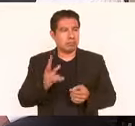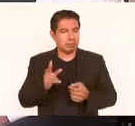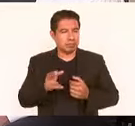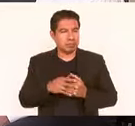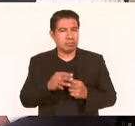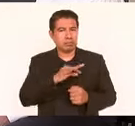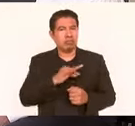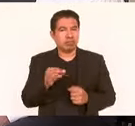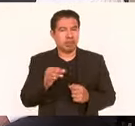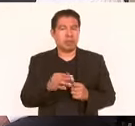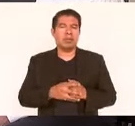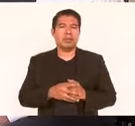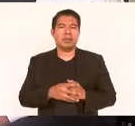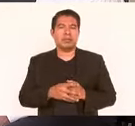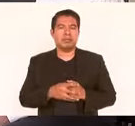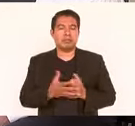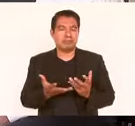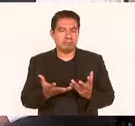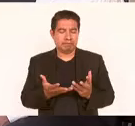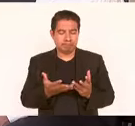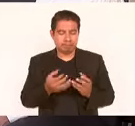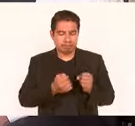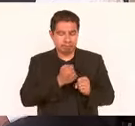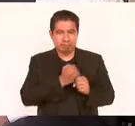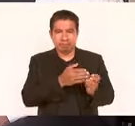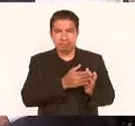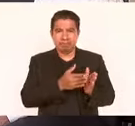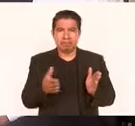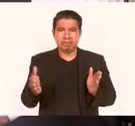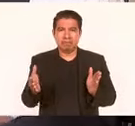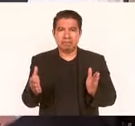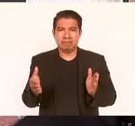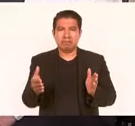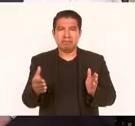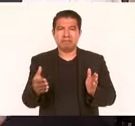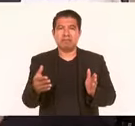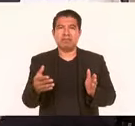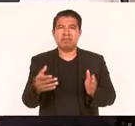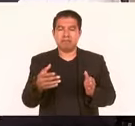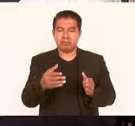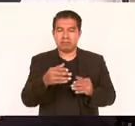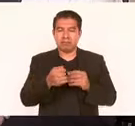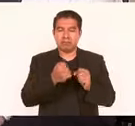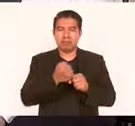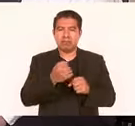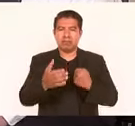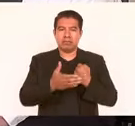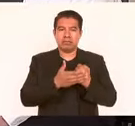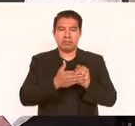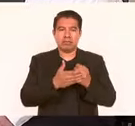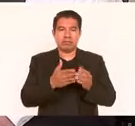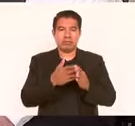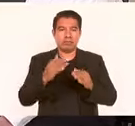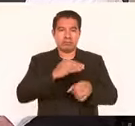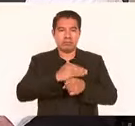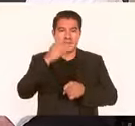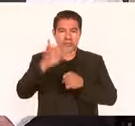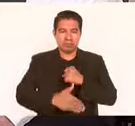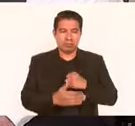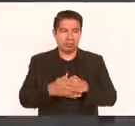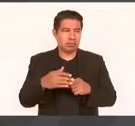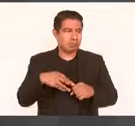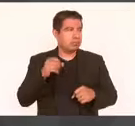en este año, lo máximo el año próximo, concluir con